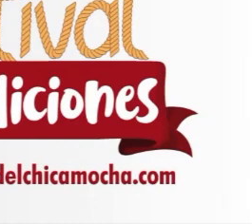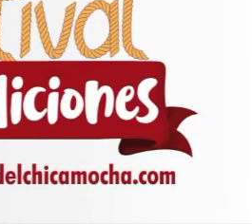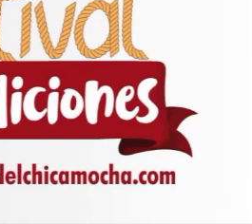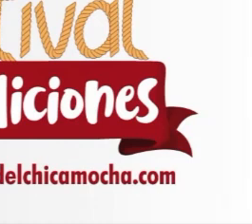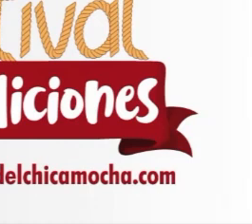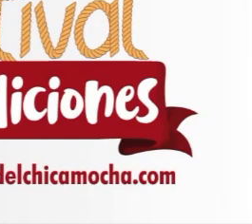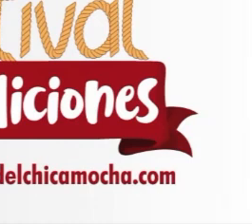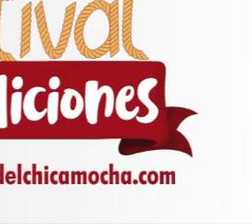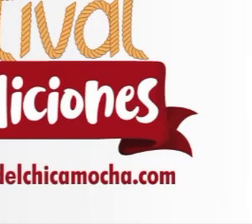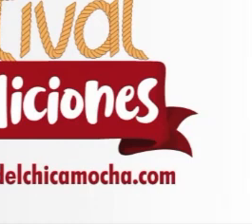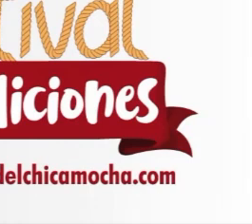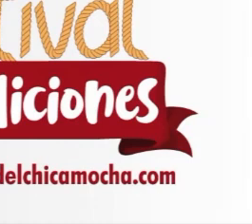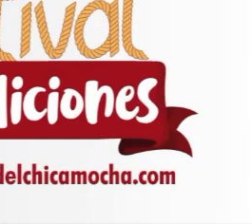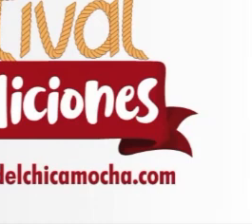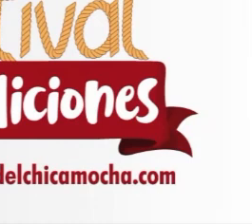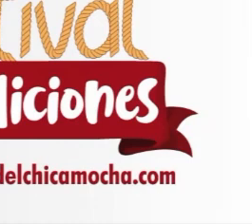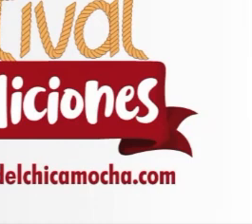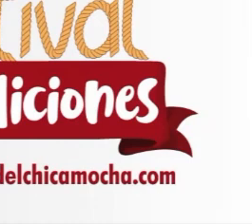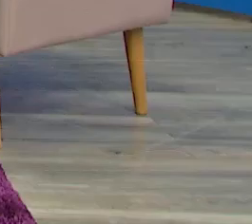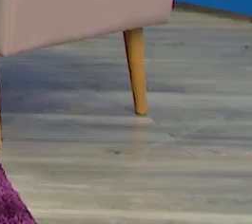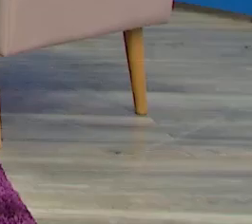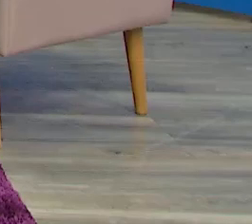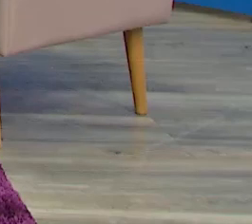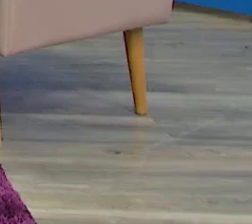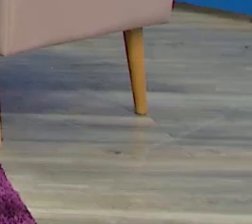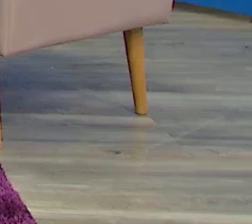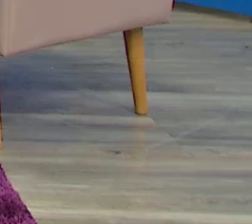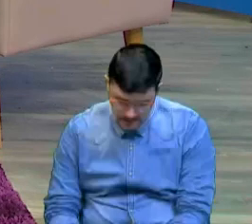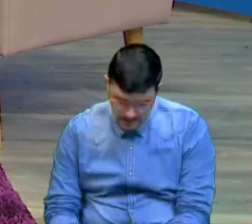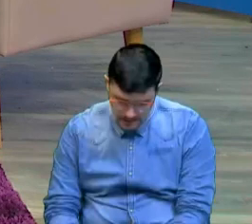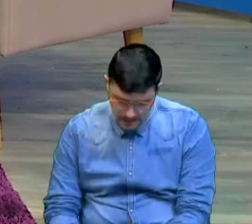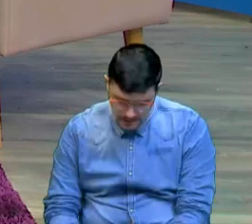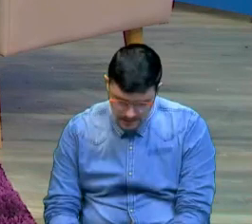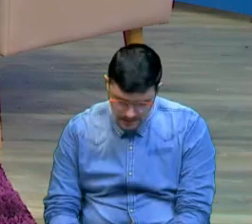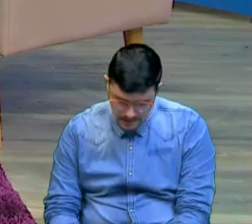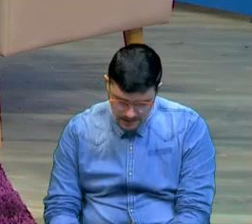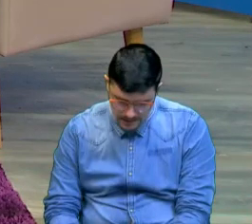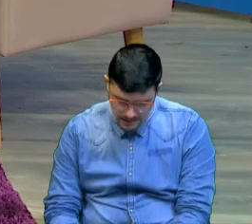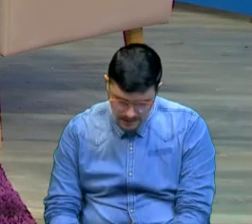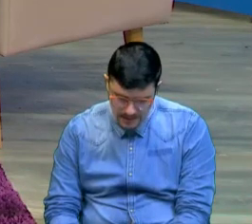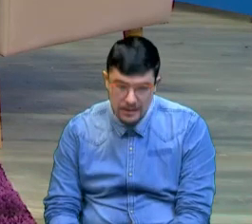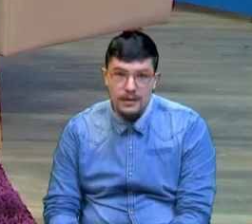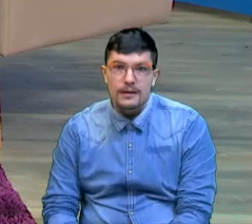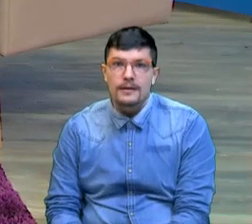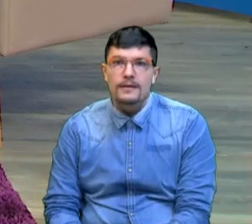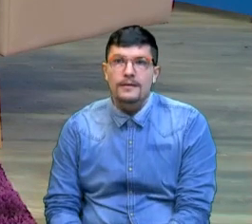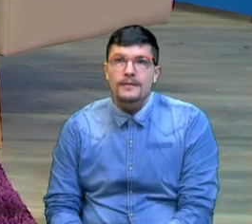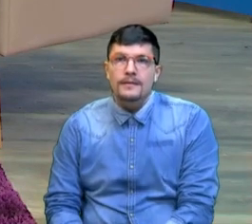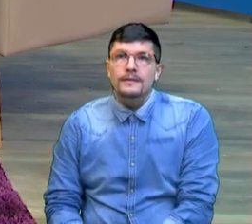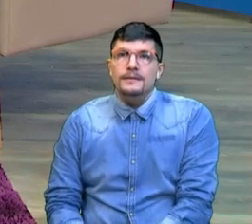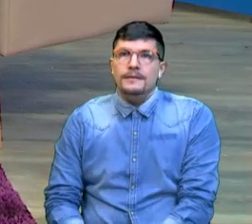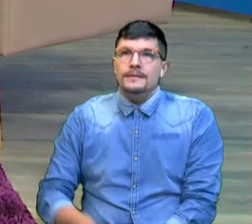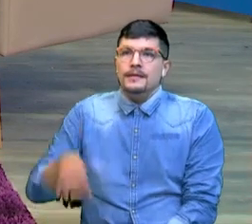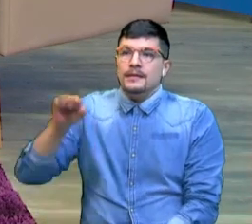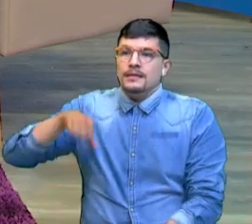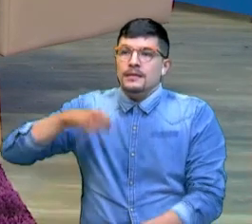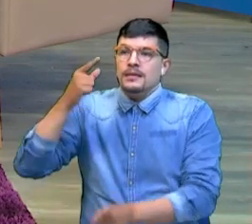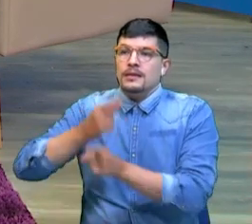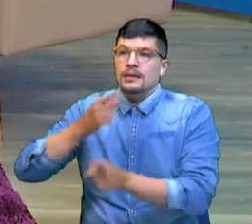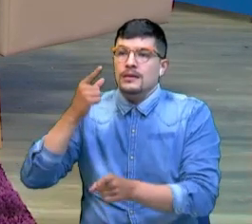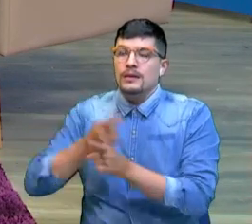500 metros y una de las esculturas más altas de Latinoamérica. Bueno,